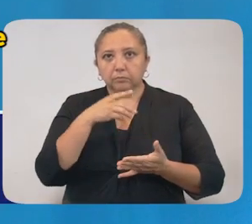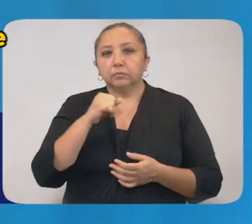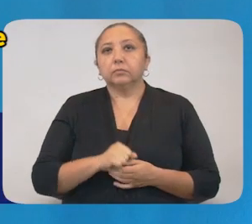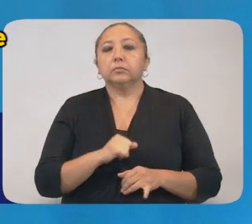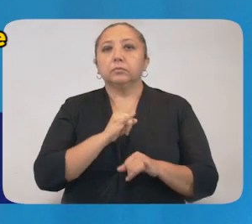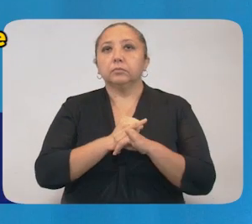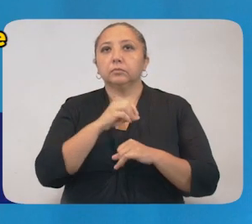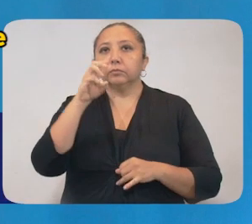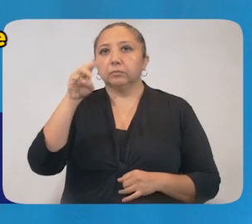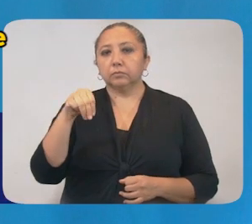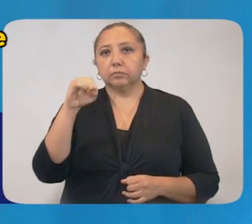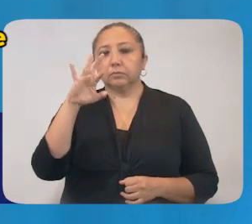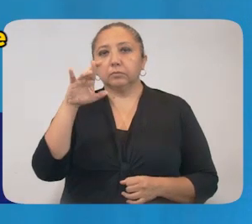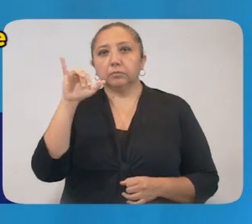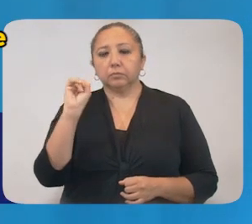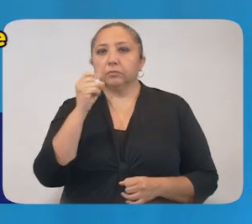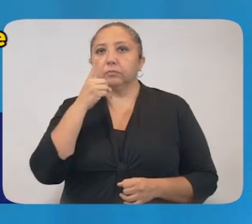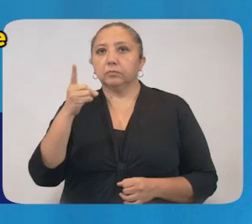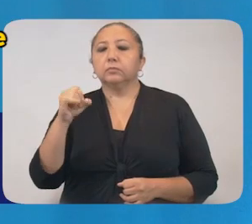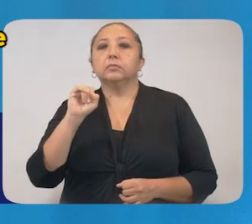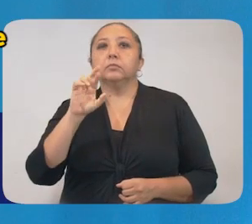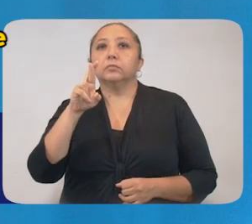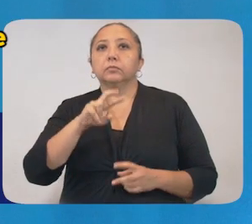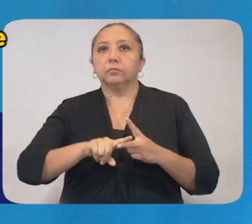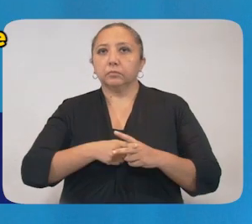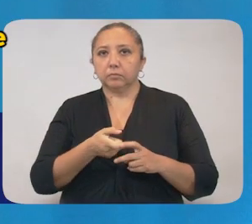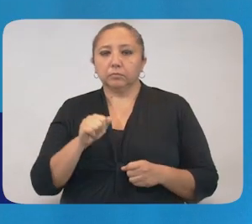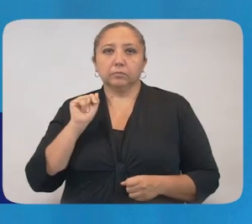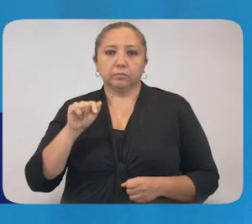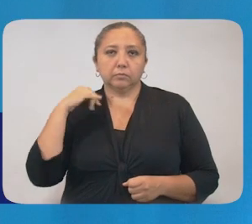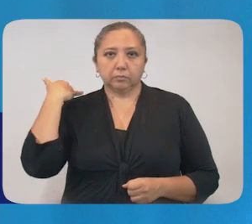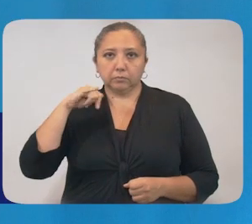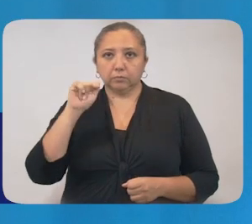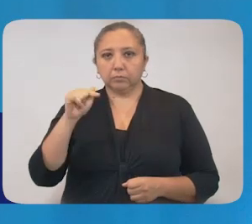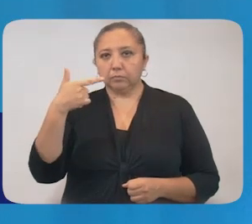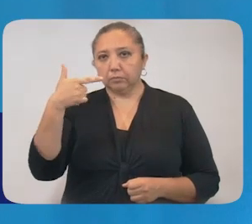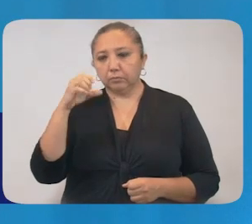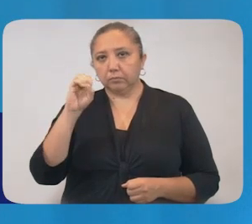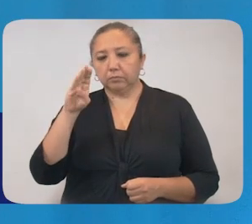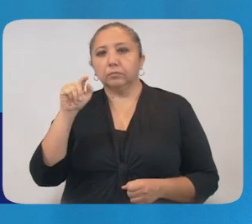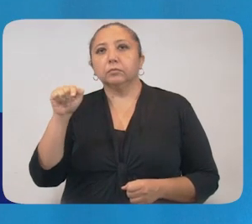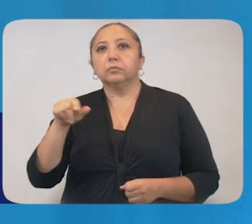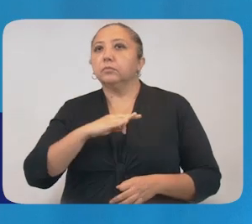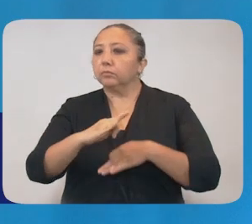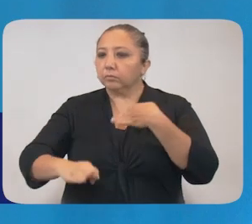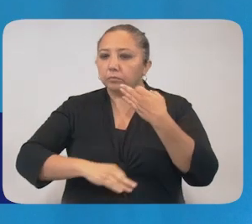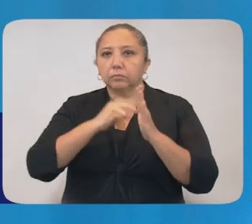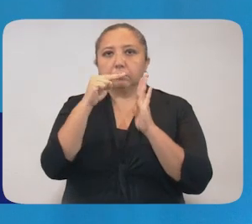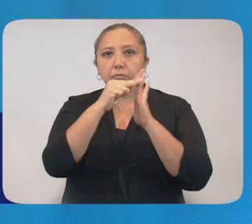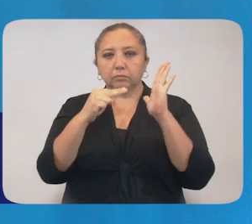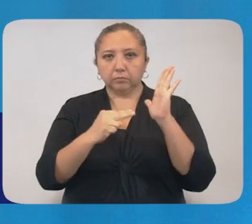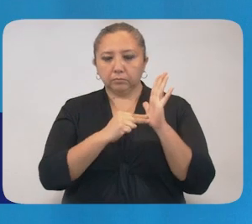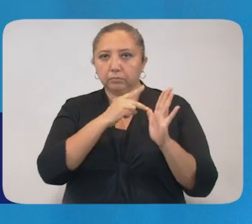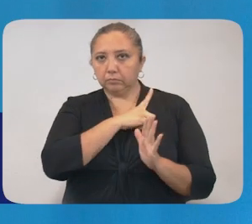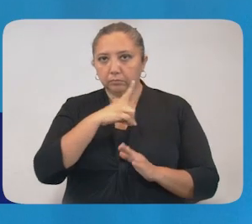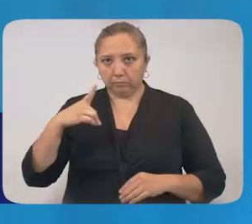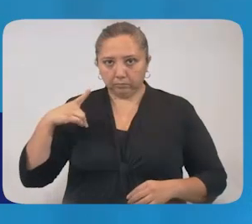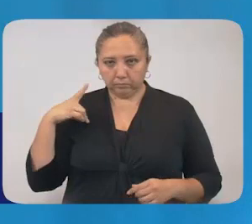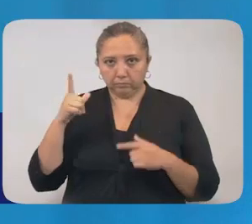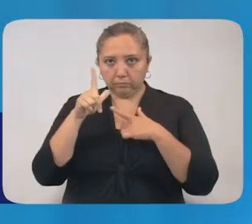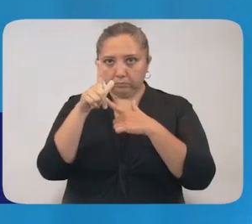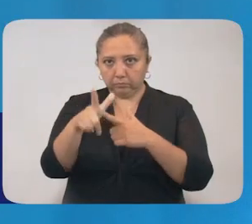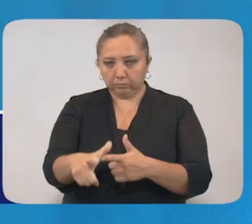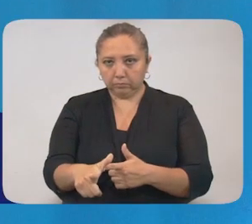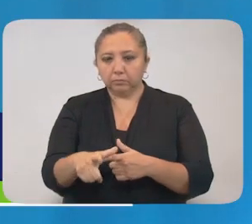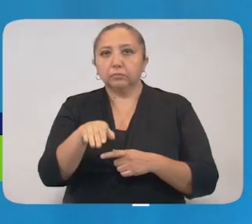micrositio reactivación punto yucatan.com.mx donde se encuentran todos los protocolos sanitarios específicos